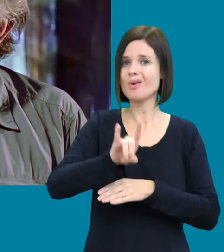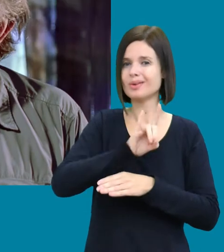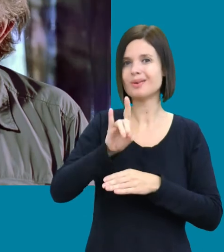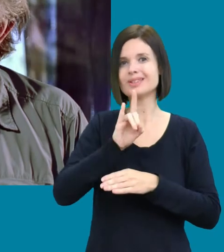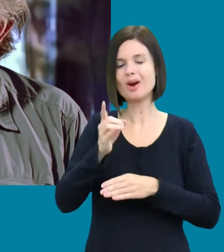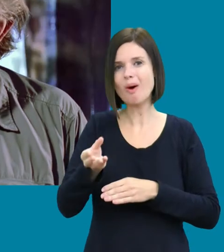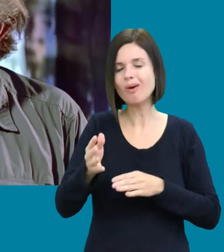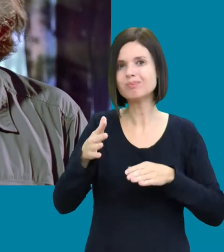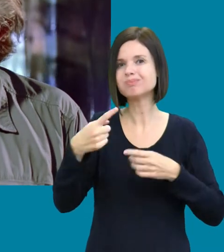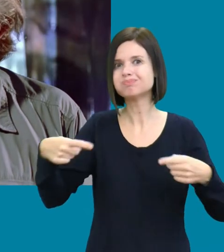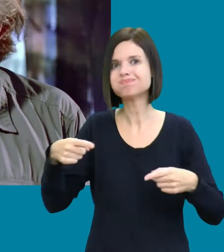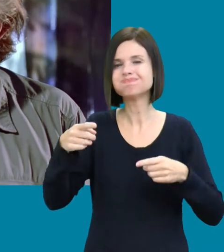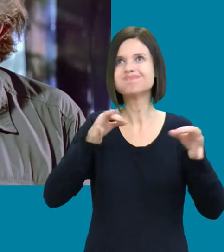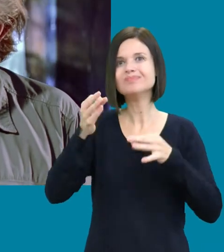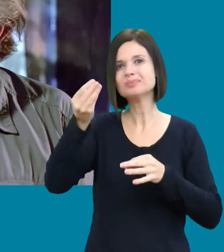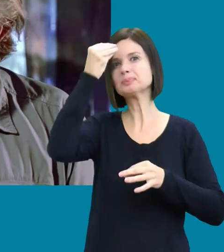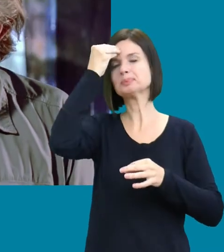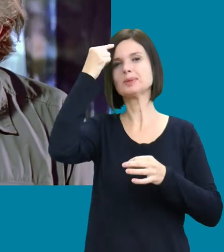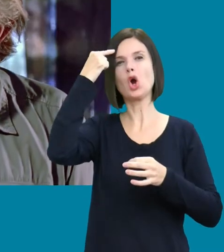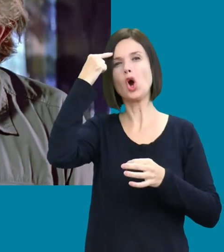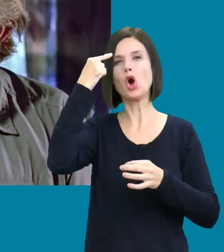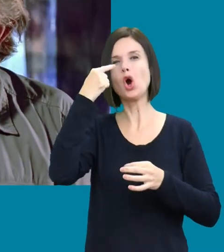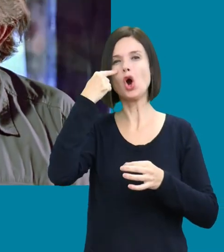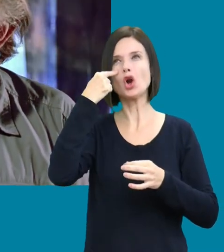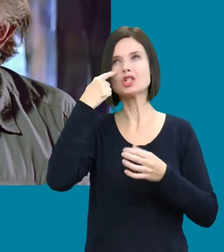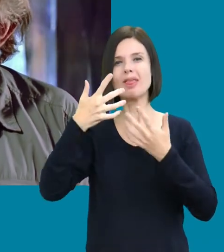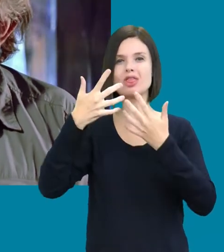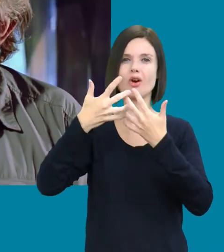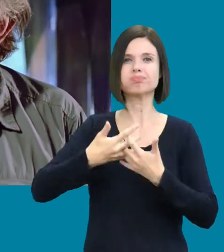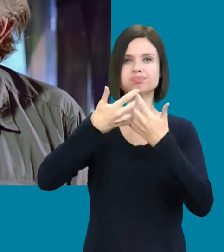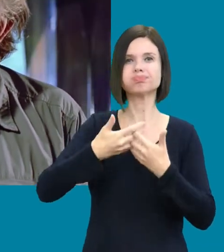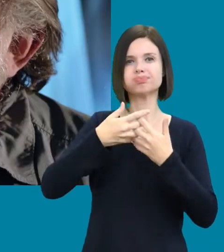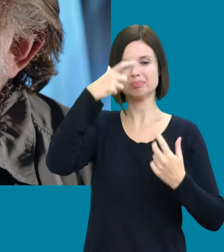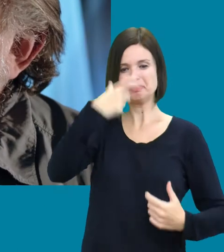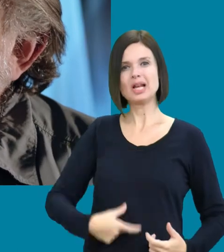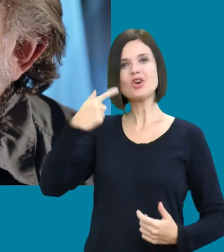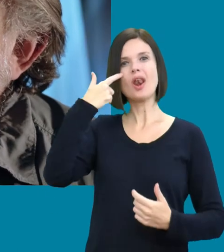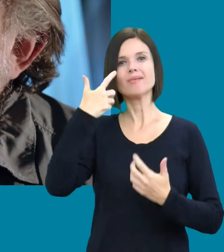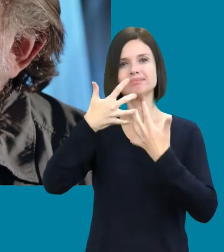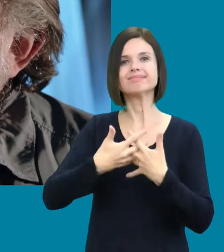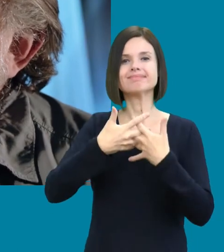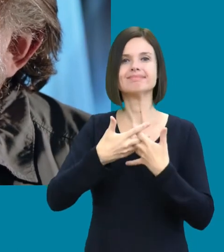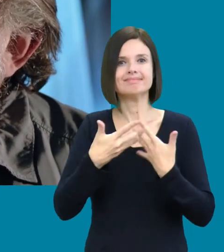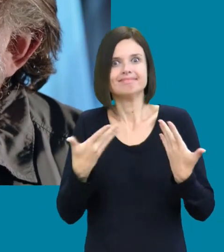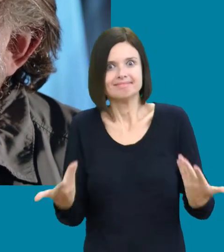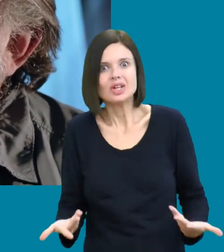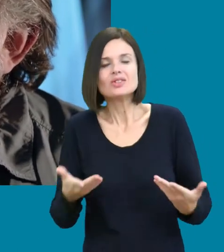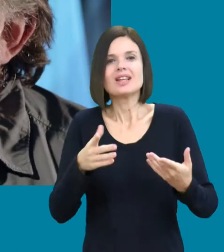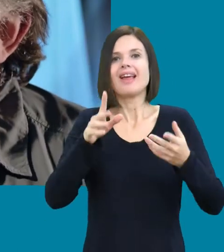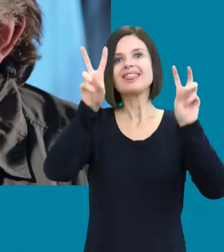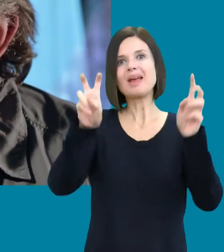acciones de tener un conocimiento crítico, de ser crítico. Entonces, la reforma, entiendo